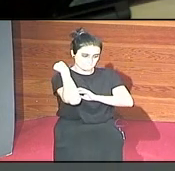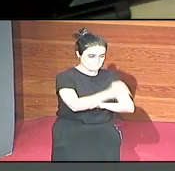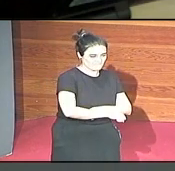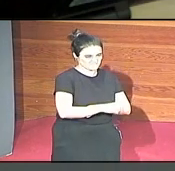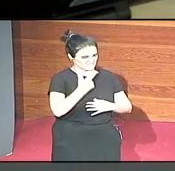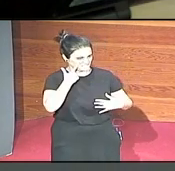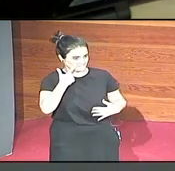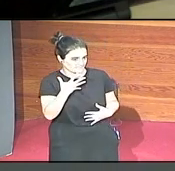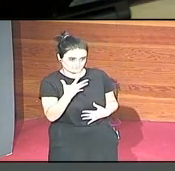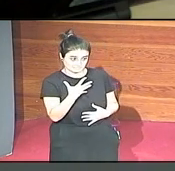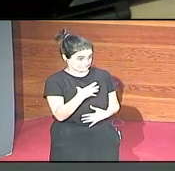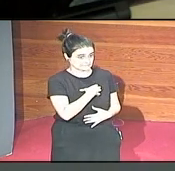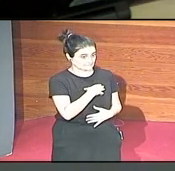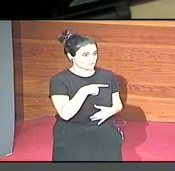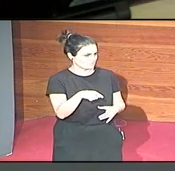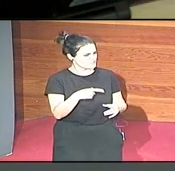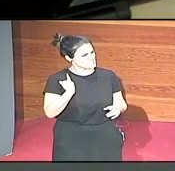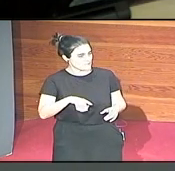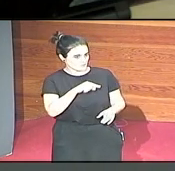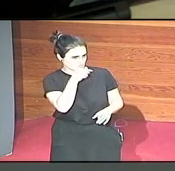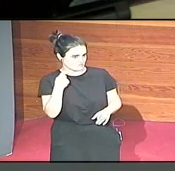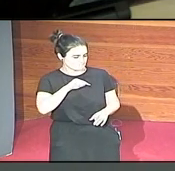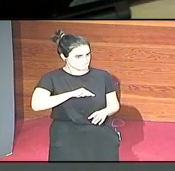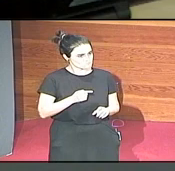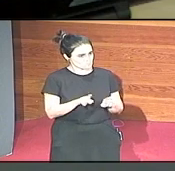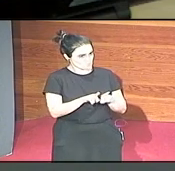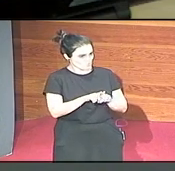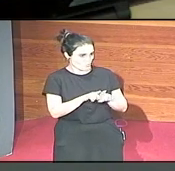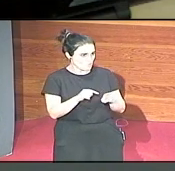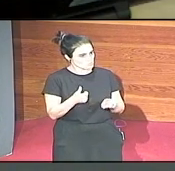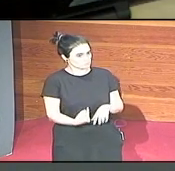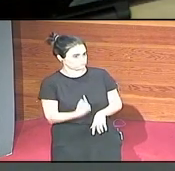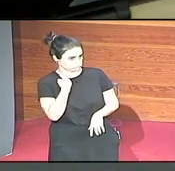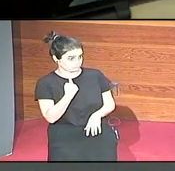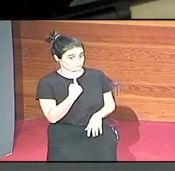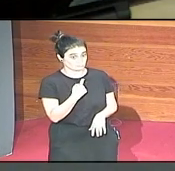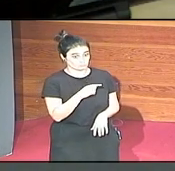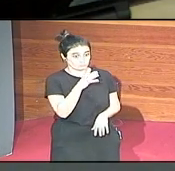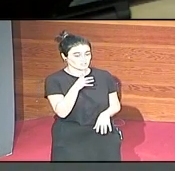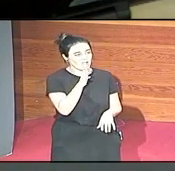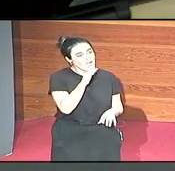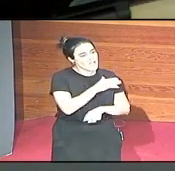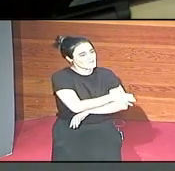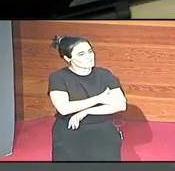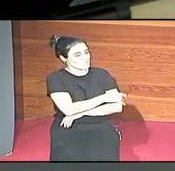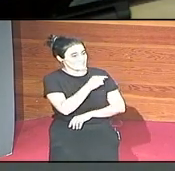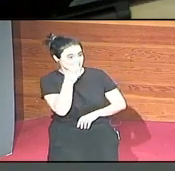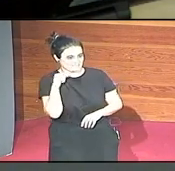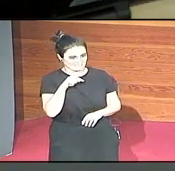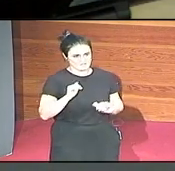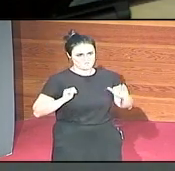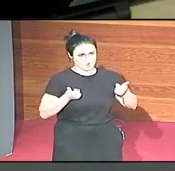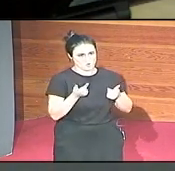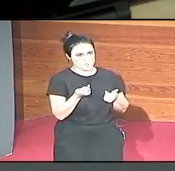una gran derrota, el Kremlin ha empezado a renovar un poco su relato, con un